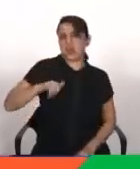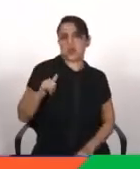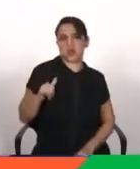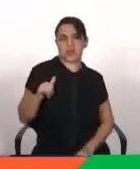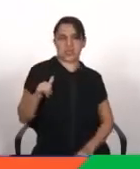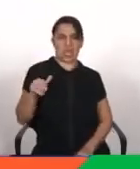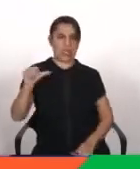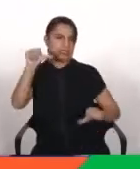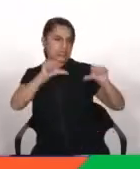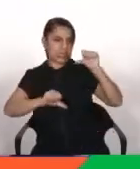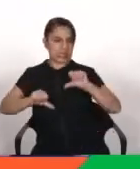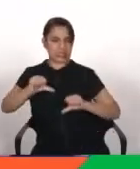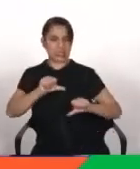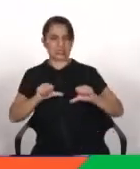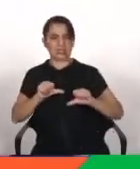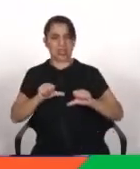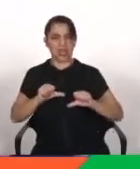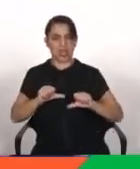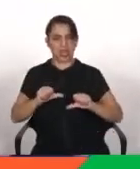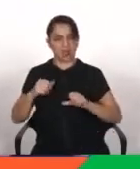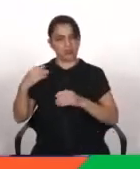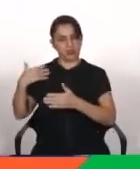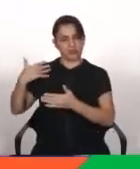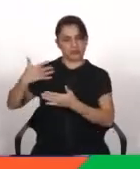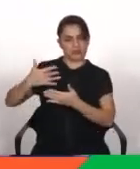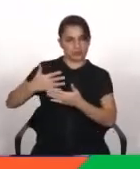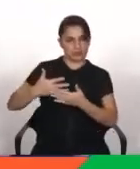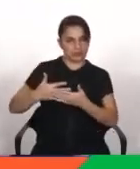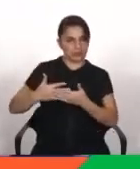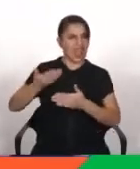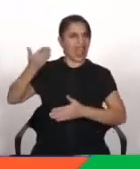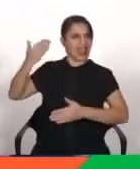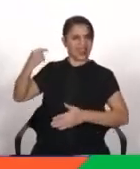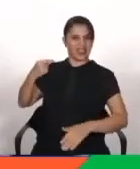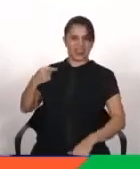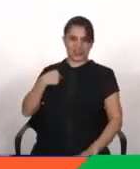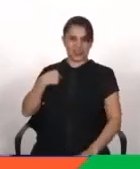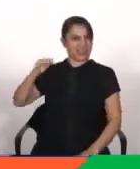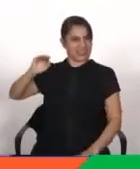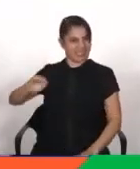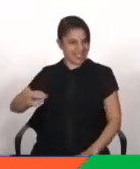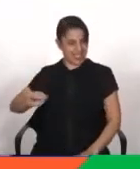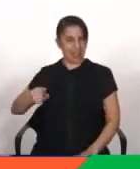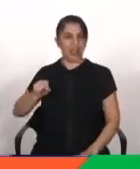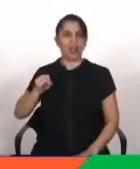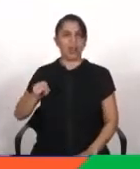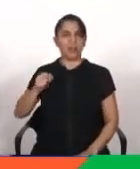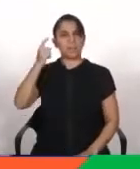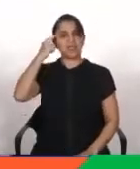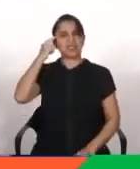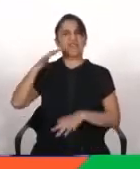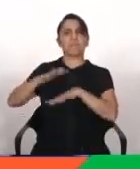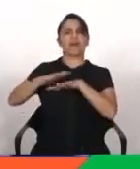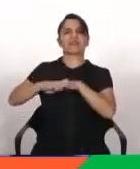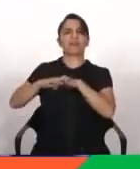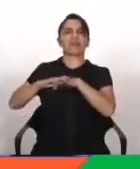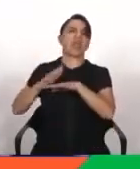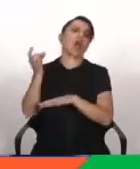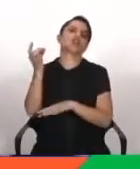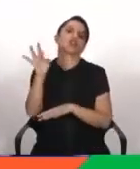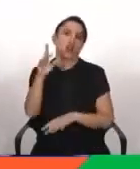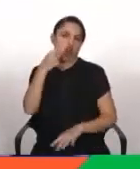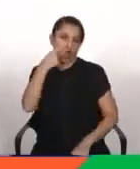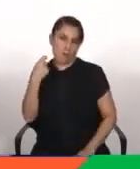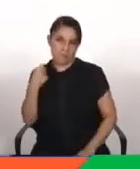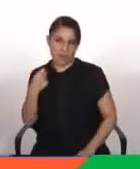veo que, claro, que es como ese concepto que teníamos como de cuando éramos más chicas, de decir, no, que la matemática es pa hombre, o la